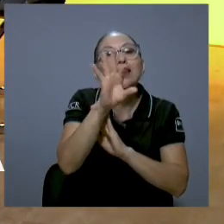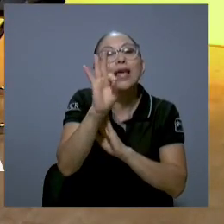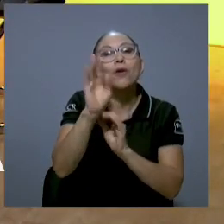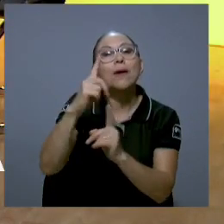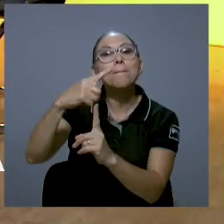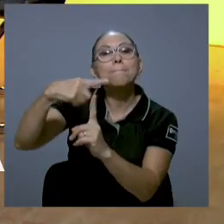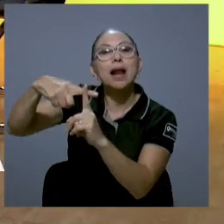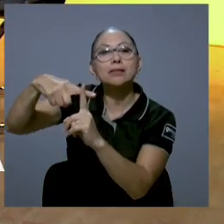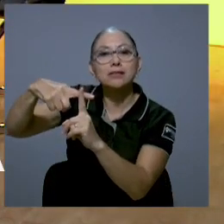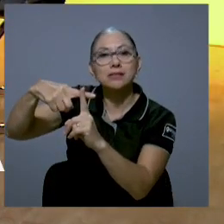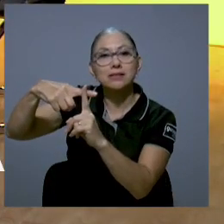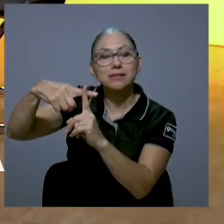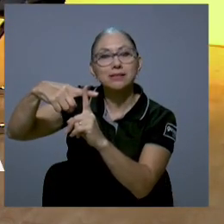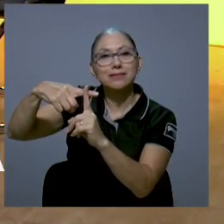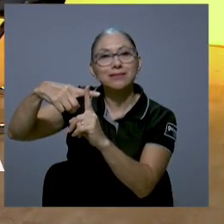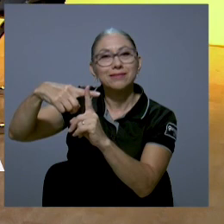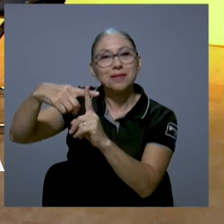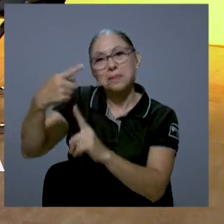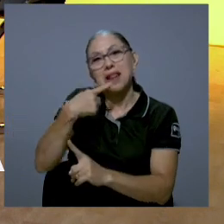Entonces,